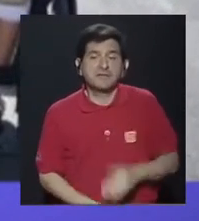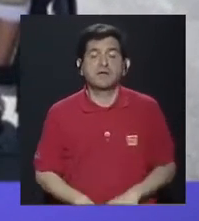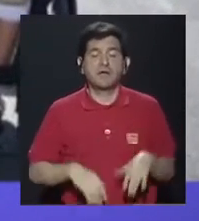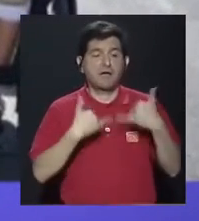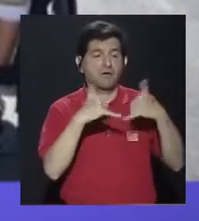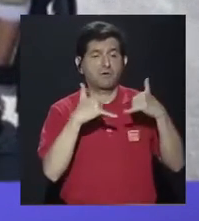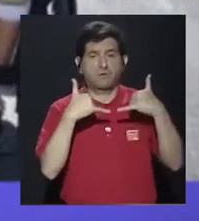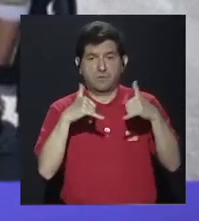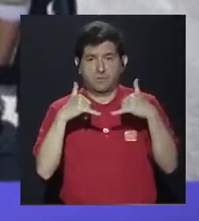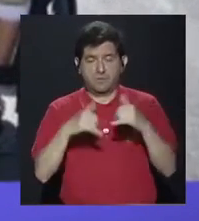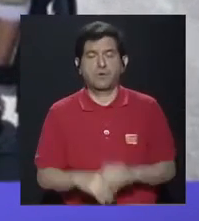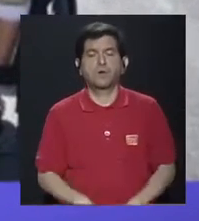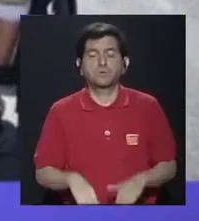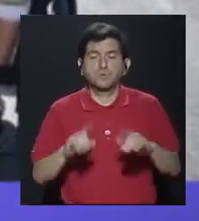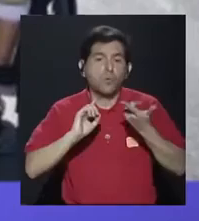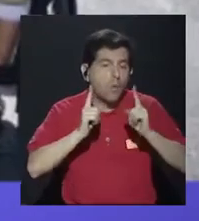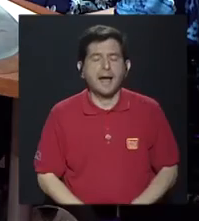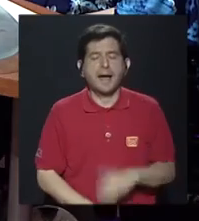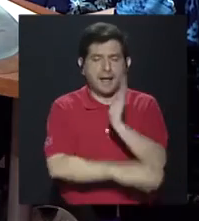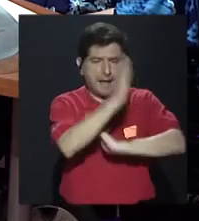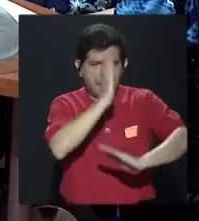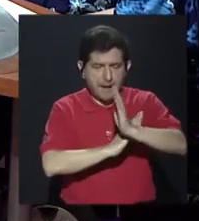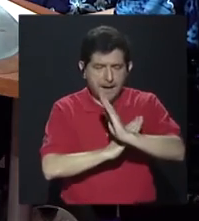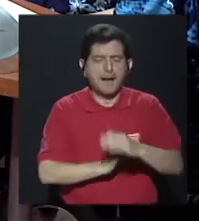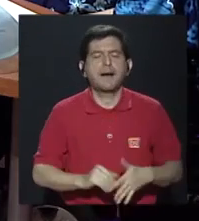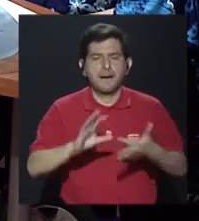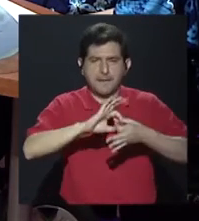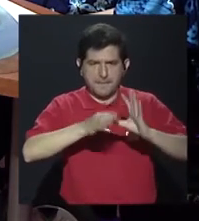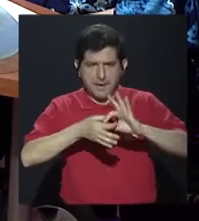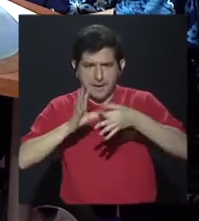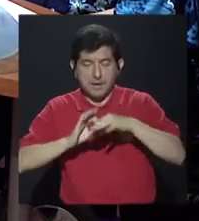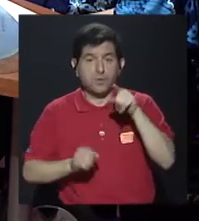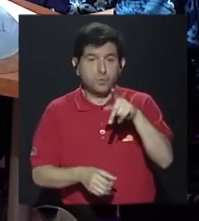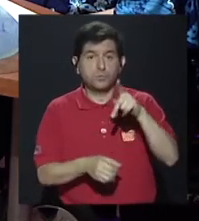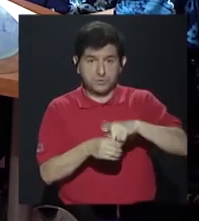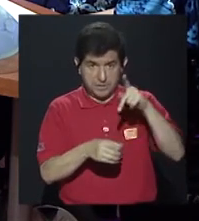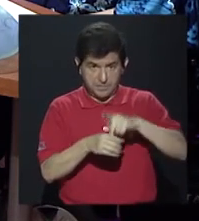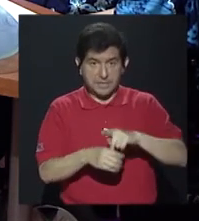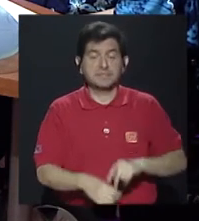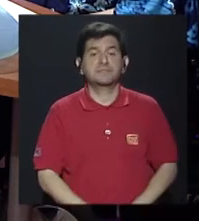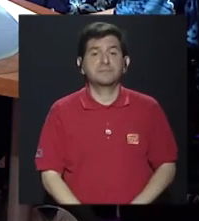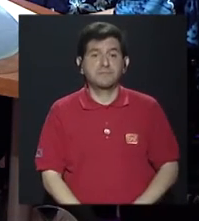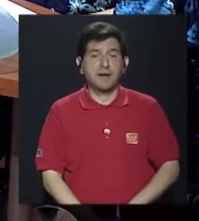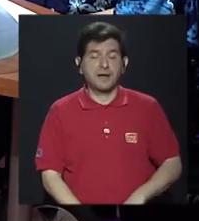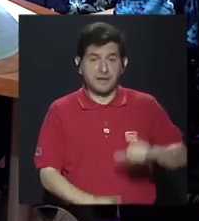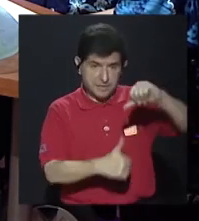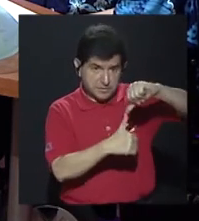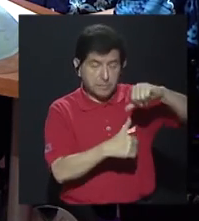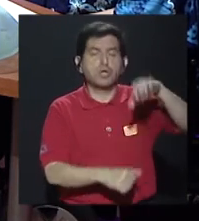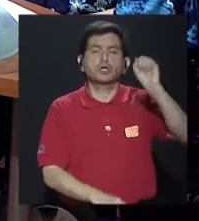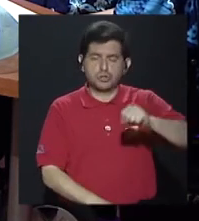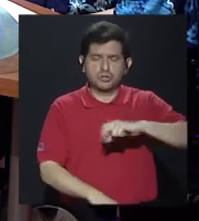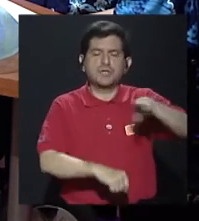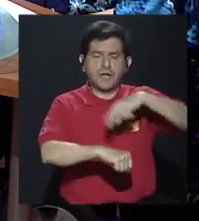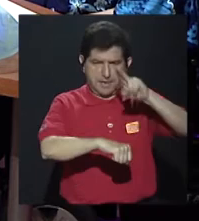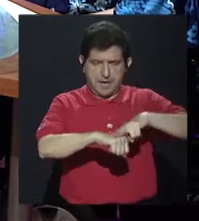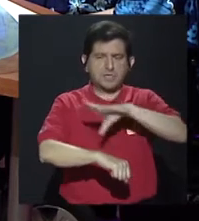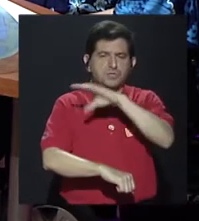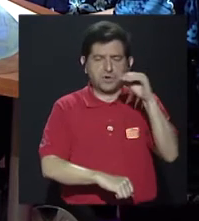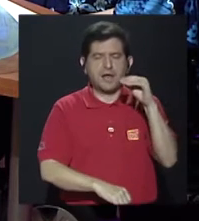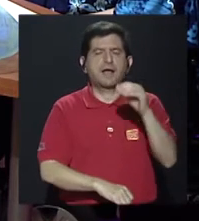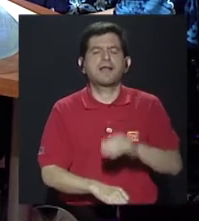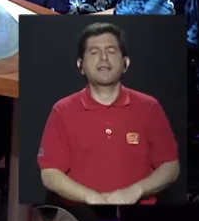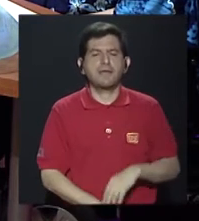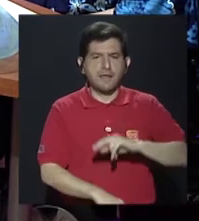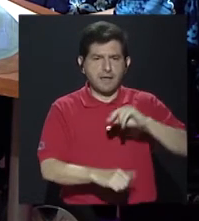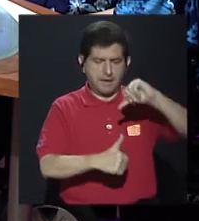Juegos Paralímpicos. Y has competido a nivel centroamericano, incluso. Y nacional. Nacional, uh-huh. En natación. En natación.